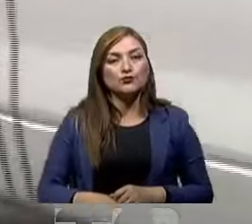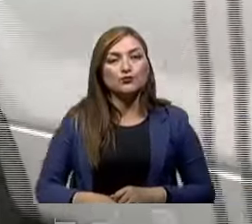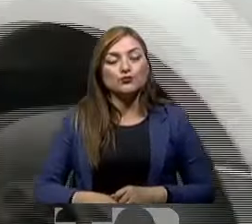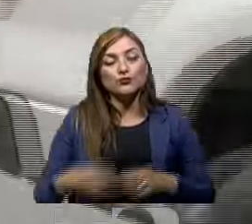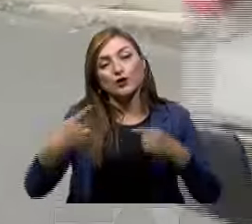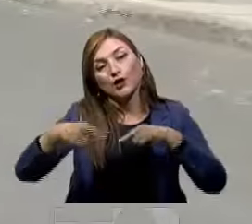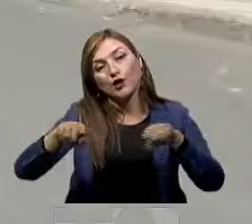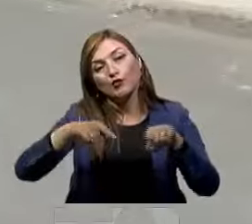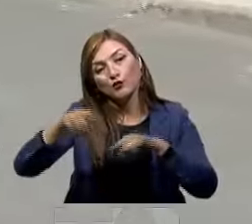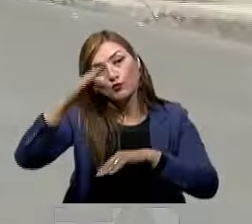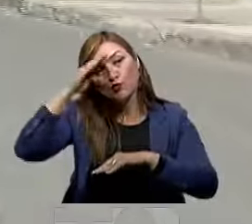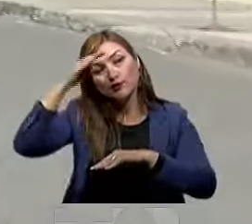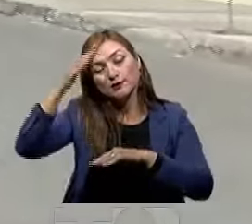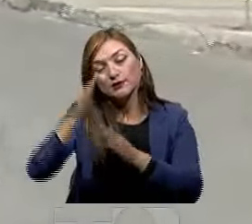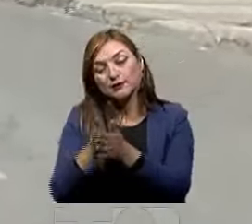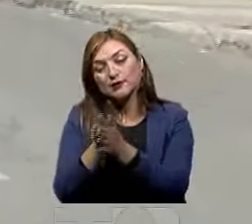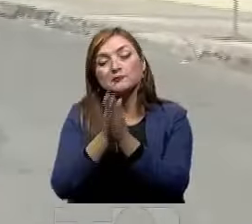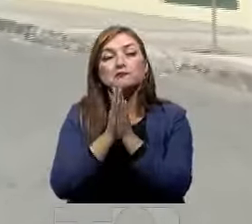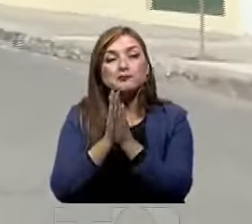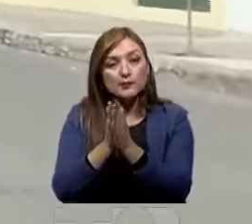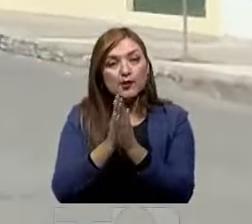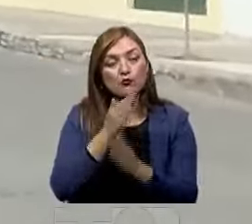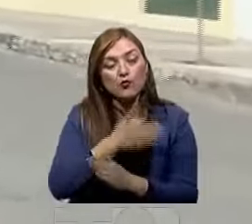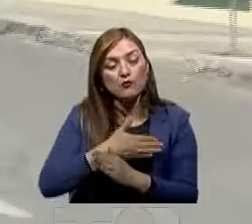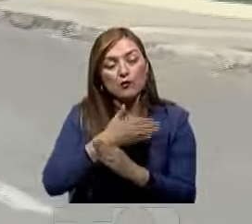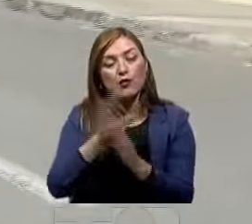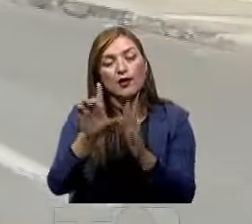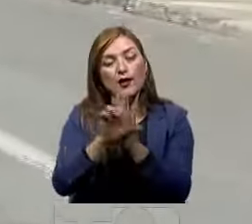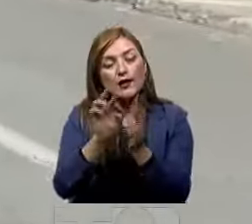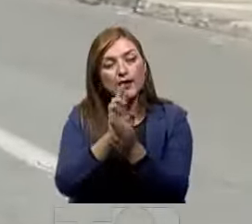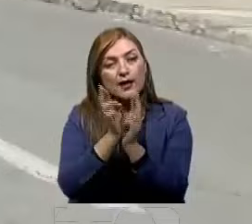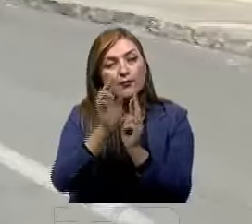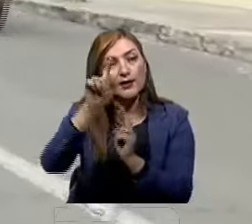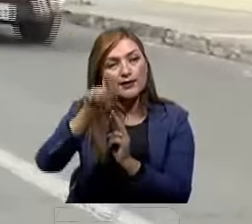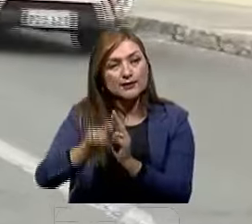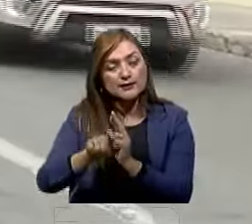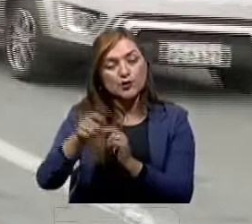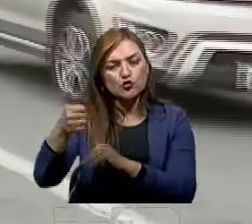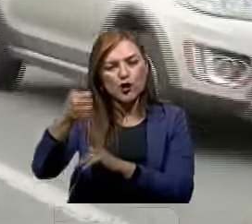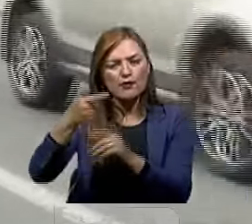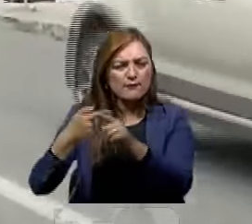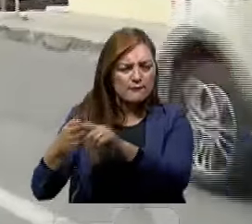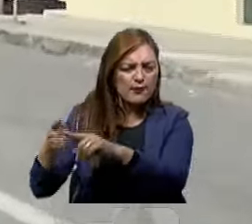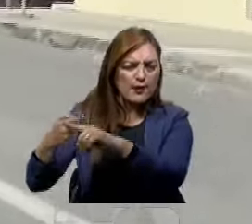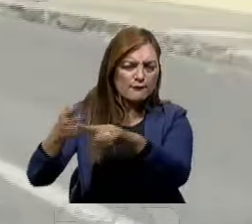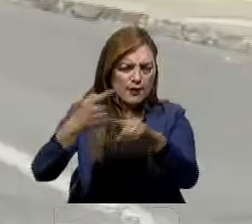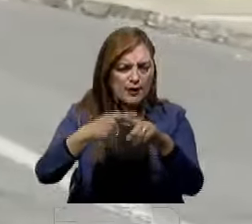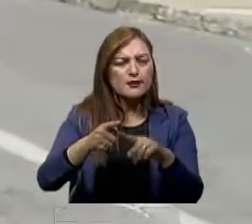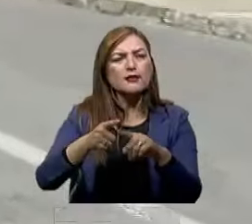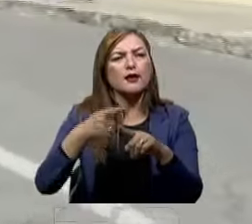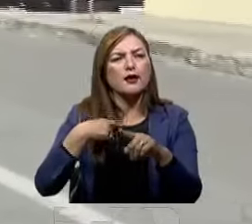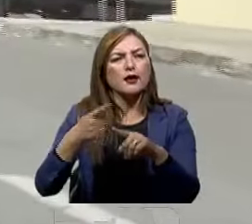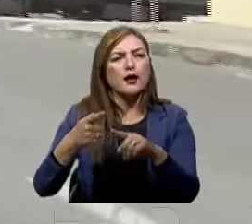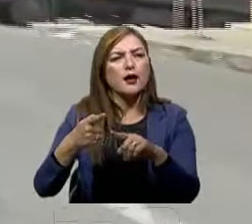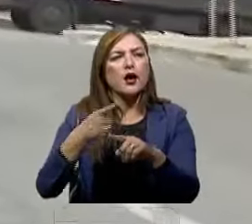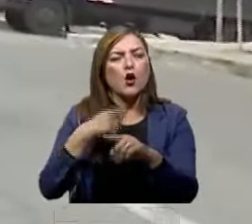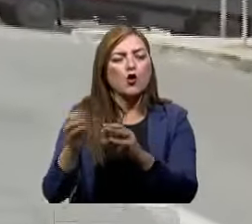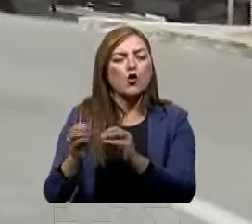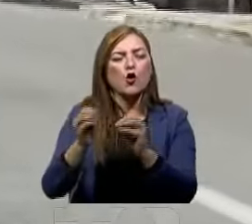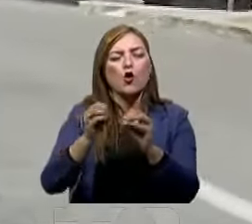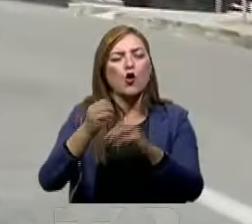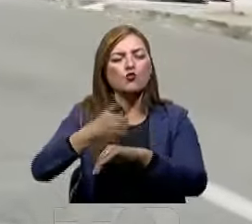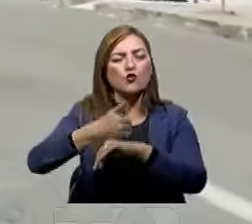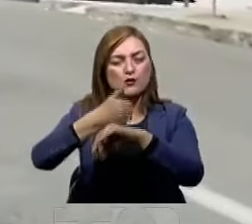jefes de circuitos y los comandantes de algunos distritos también, que las normativas se apliquen, que el sistema de